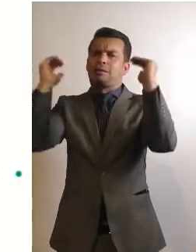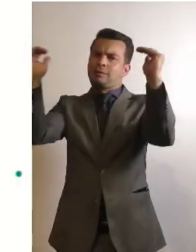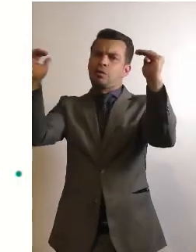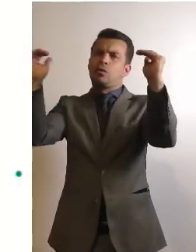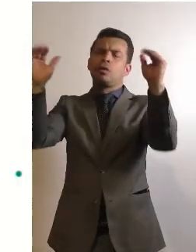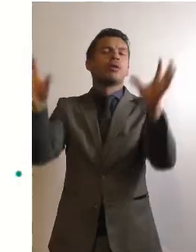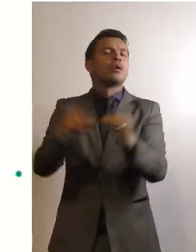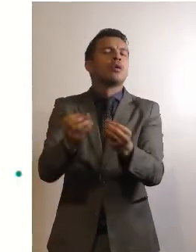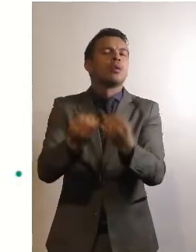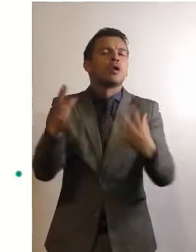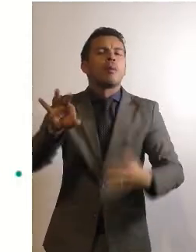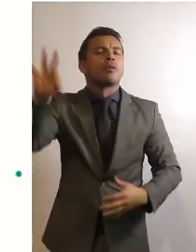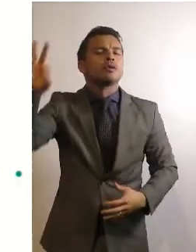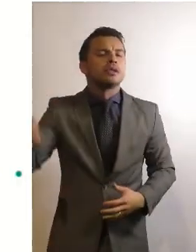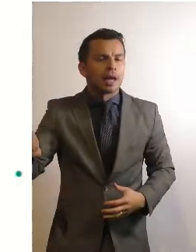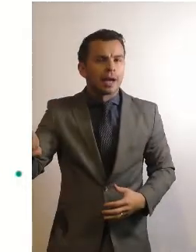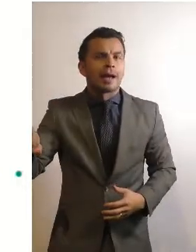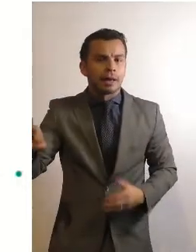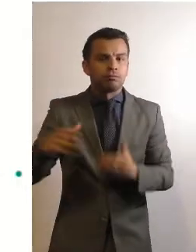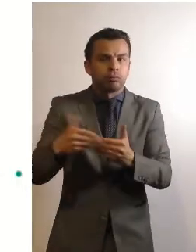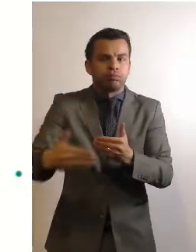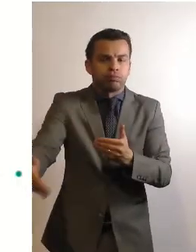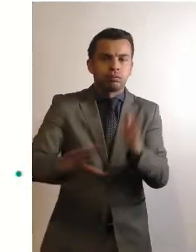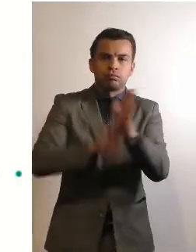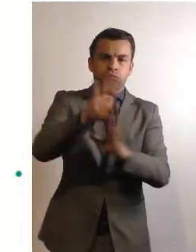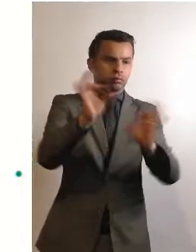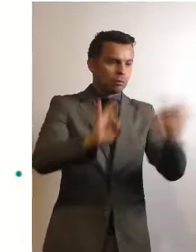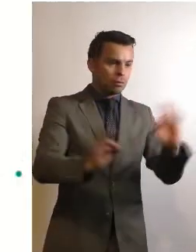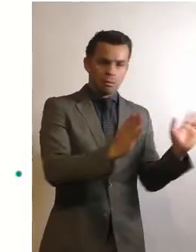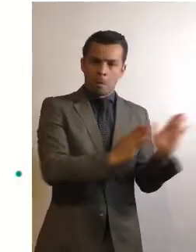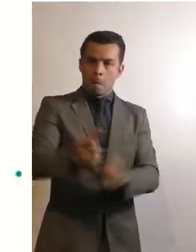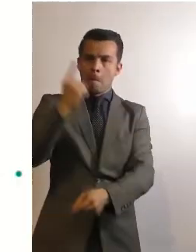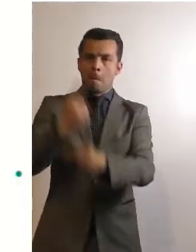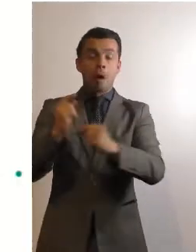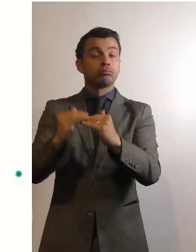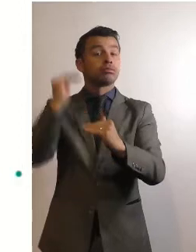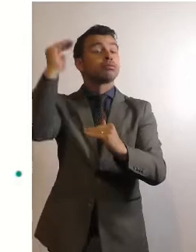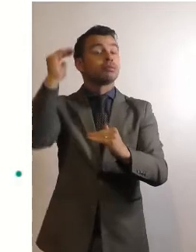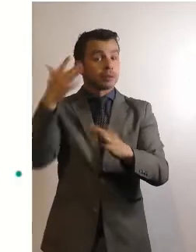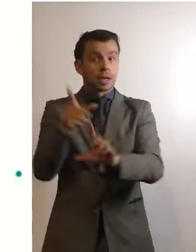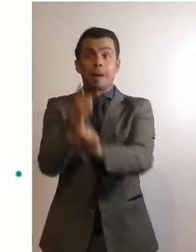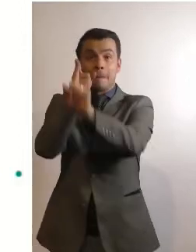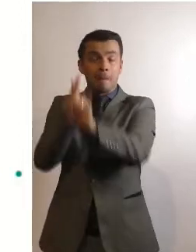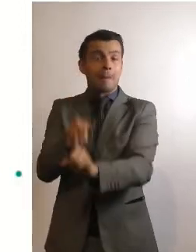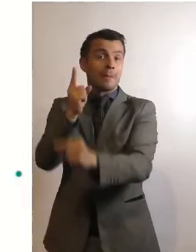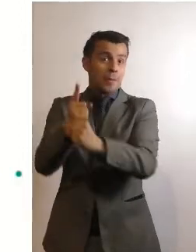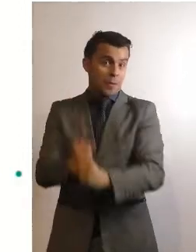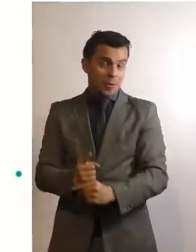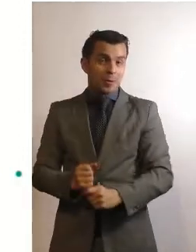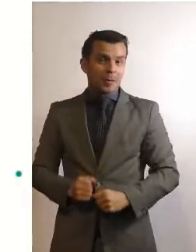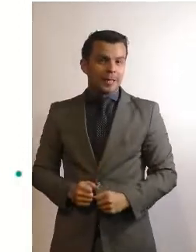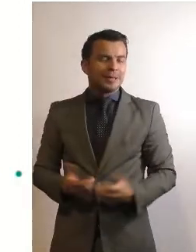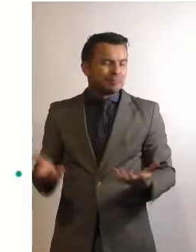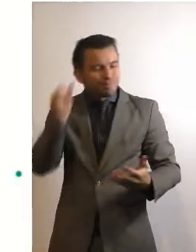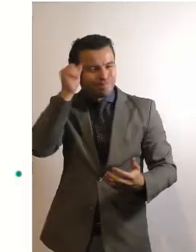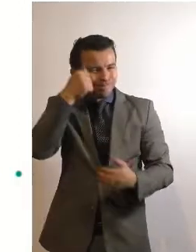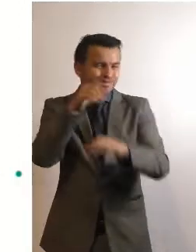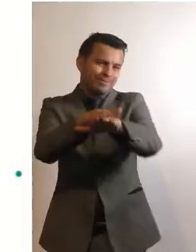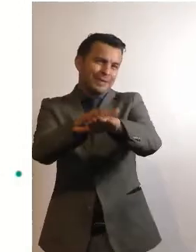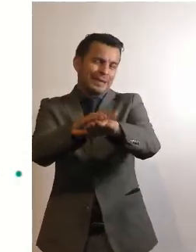con el avance en este plan de desarrollo institucional. Recordemos que de todos modos tuvimos